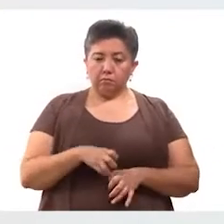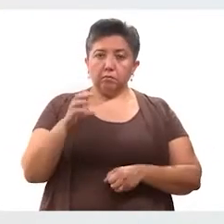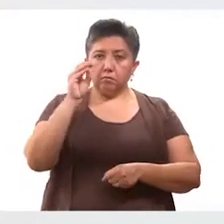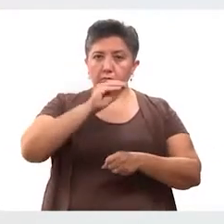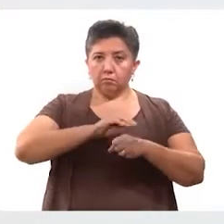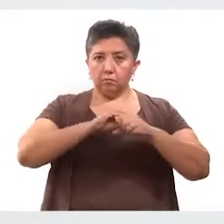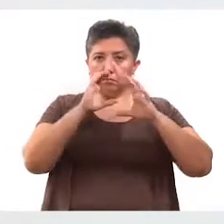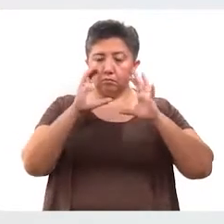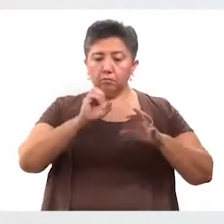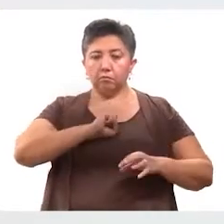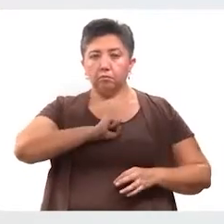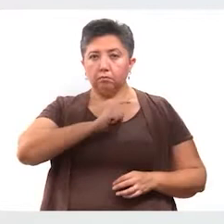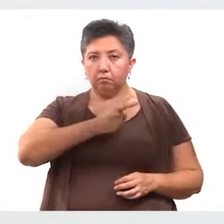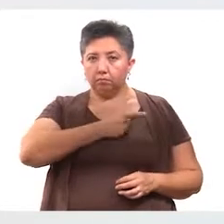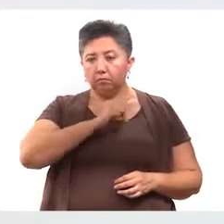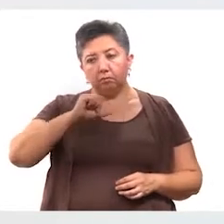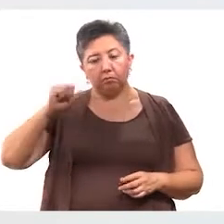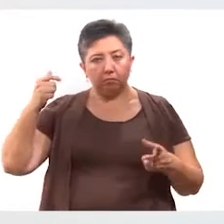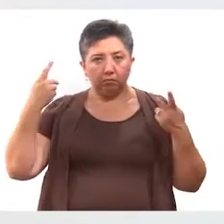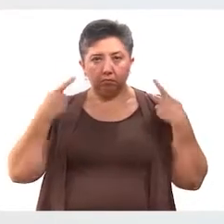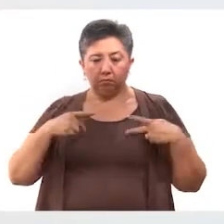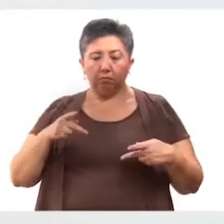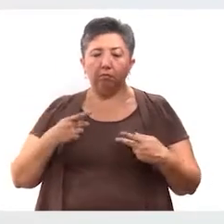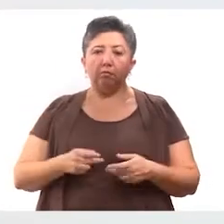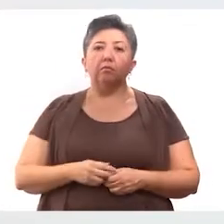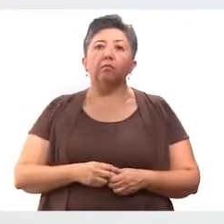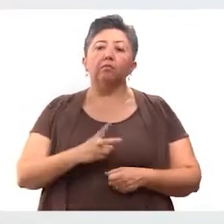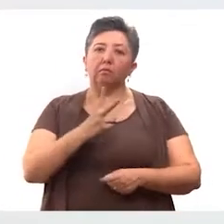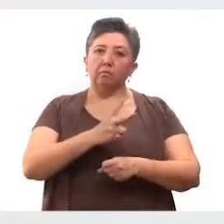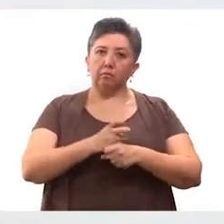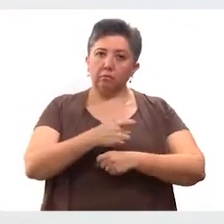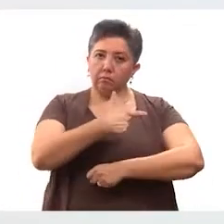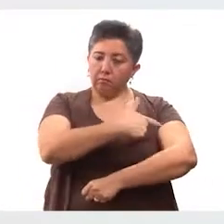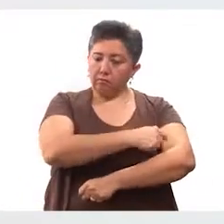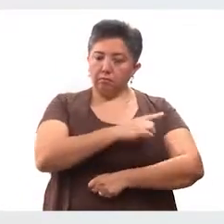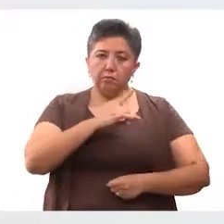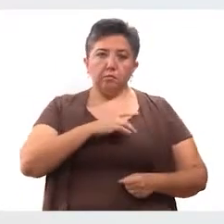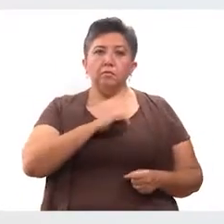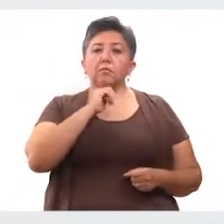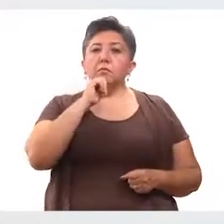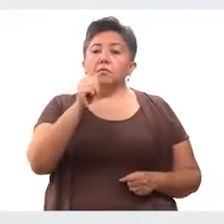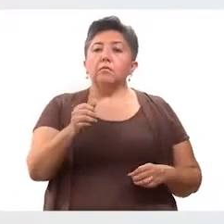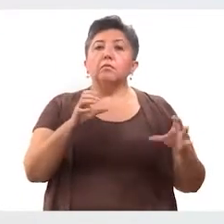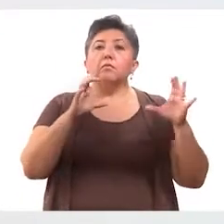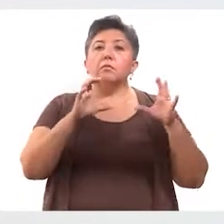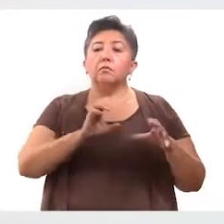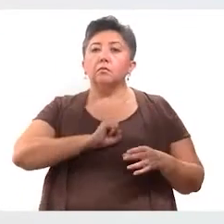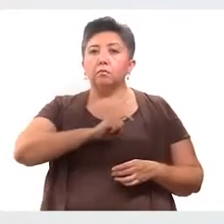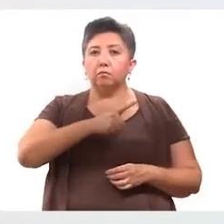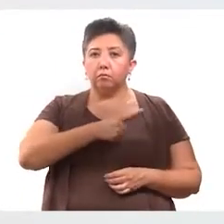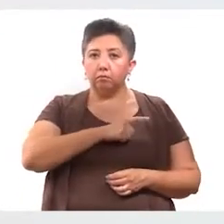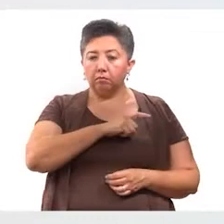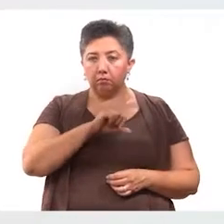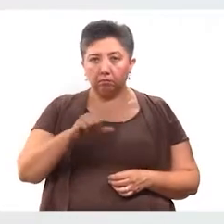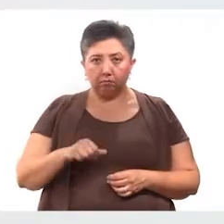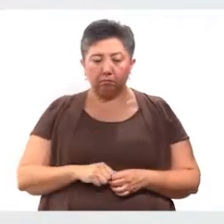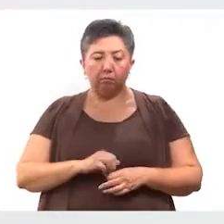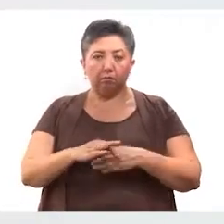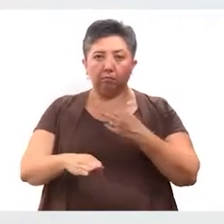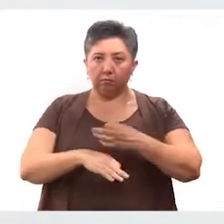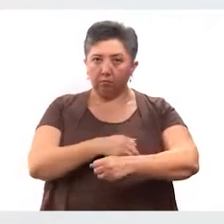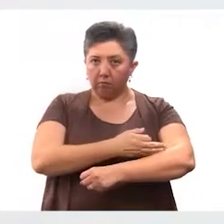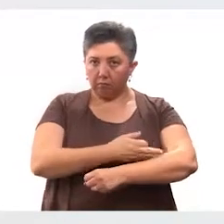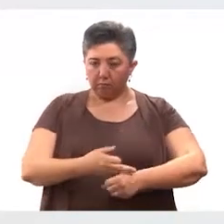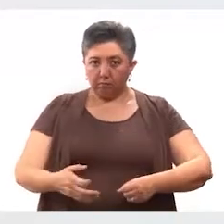sumarse a la protección de su salud y de las demás personas. Los invitamos a vacunarse sin temor para proteger nuestra salud y la de nuestras